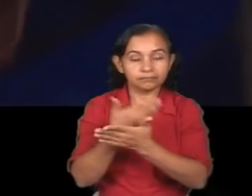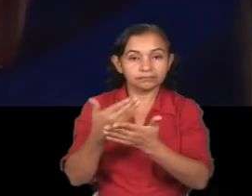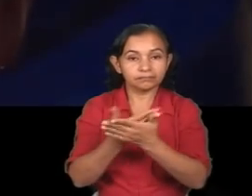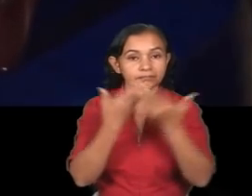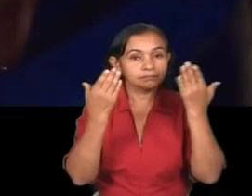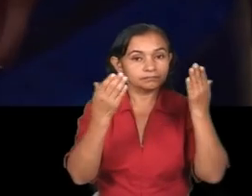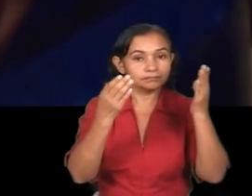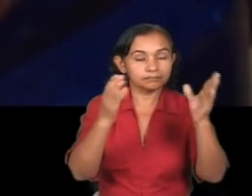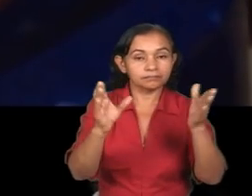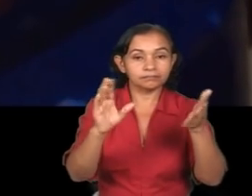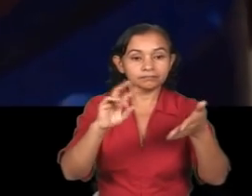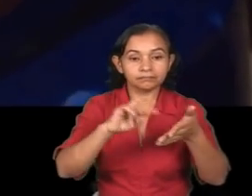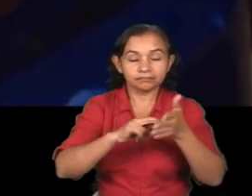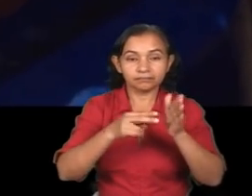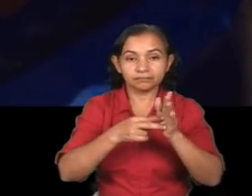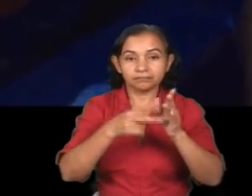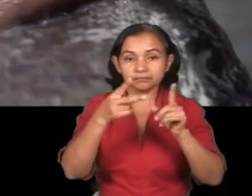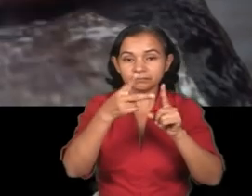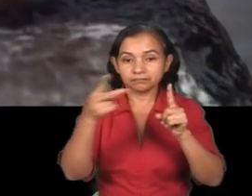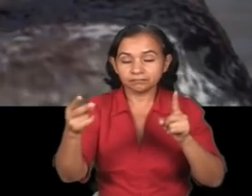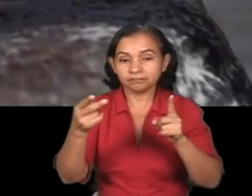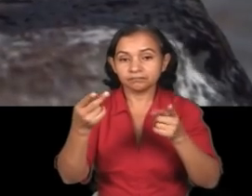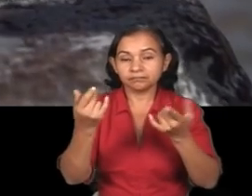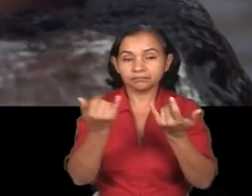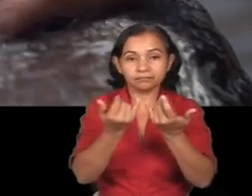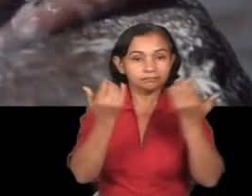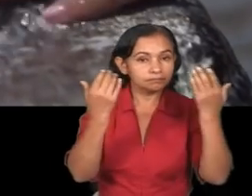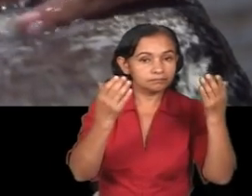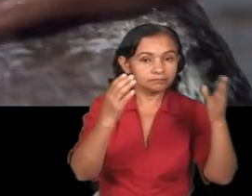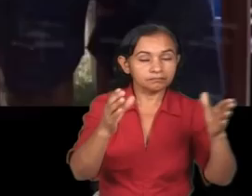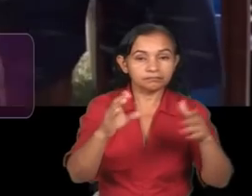decir, un pequeño hotel, una pequeña hostelería,